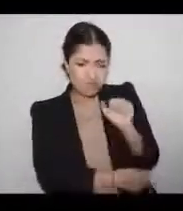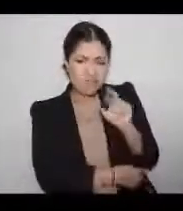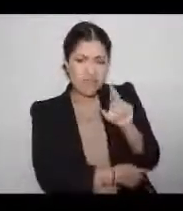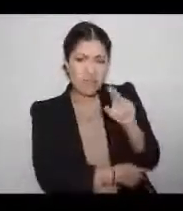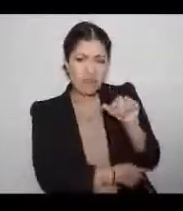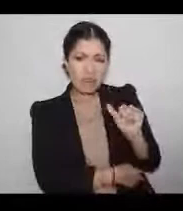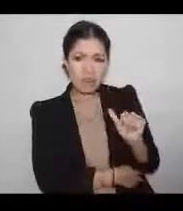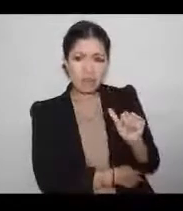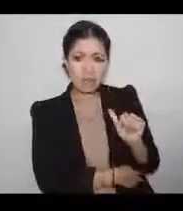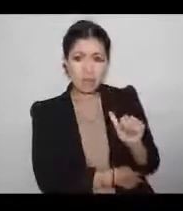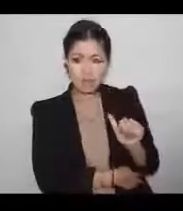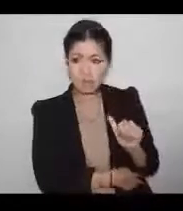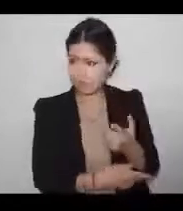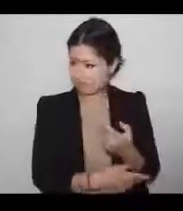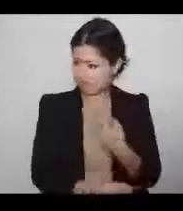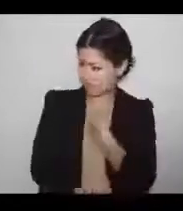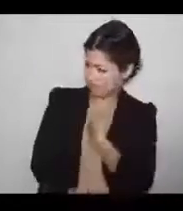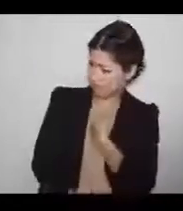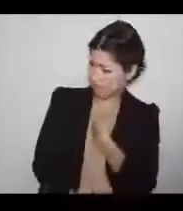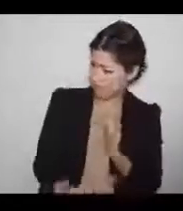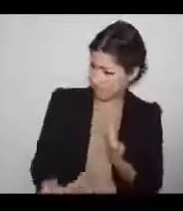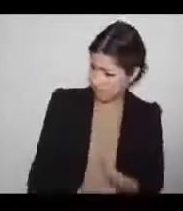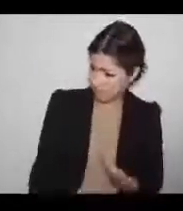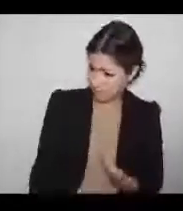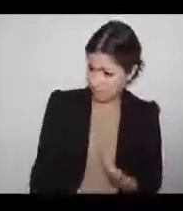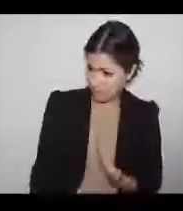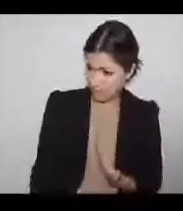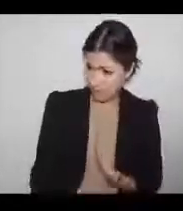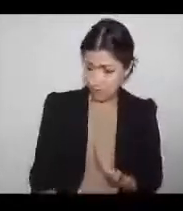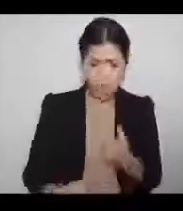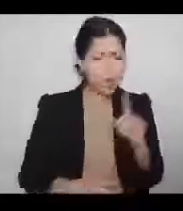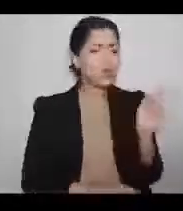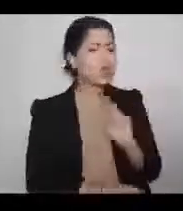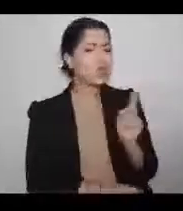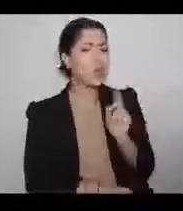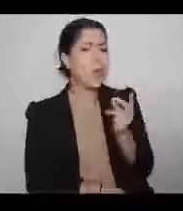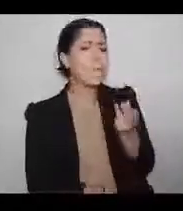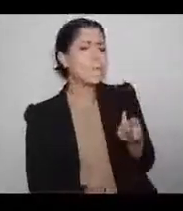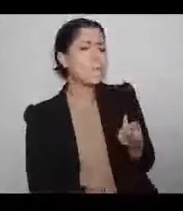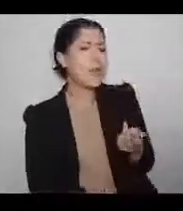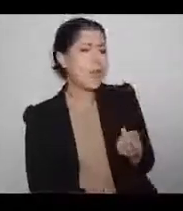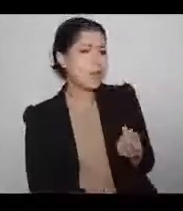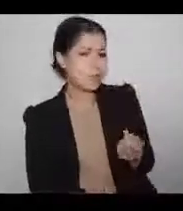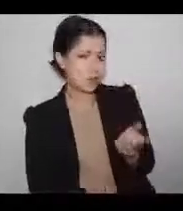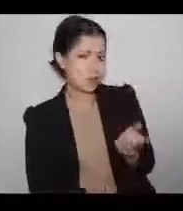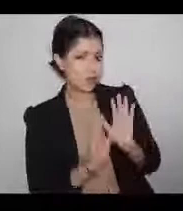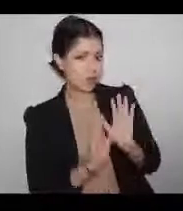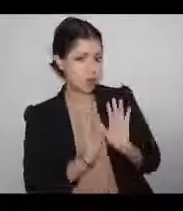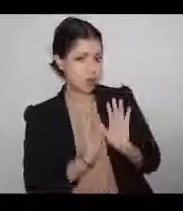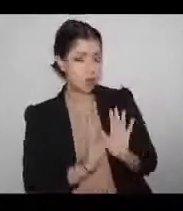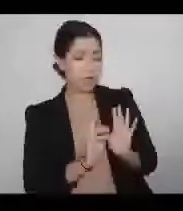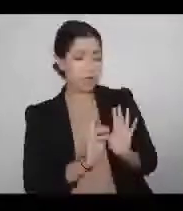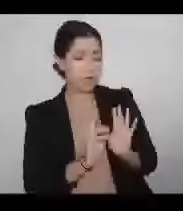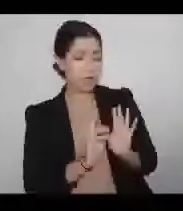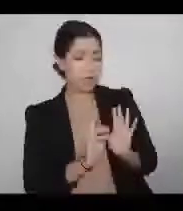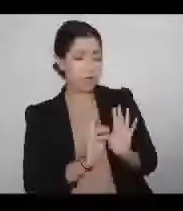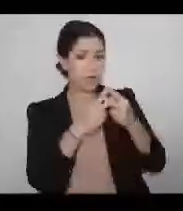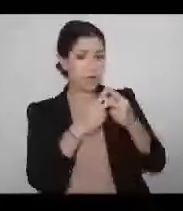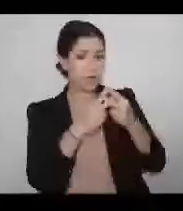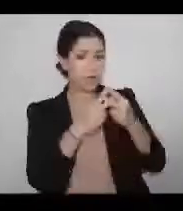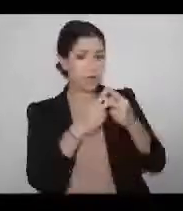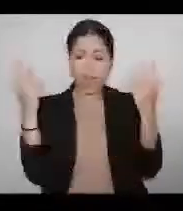¿Hablas de mí? ¿O de Ursus? Hablo del perro. Hablo de la constelación del